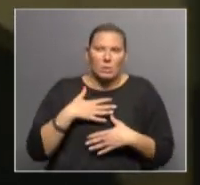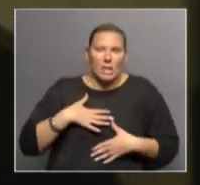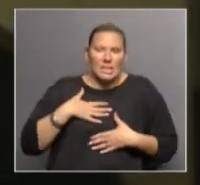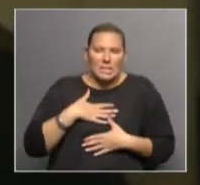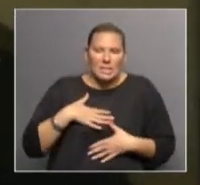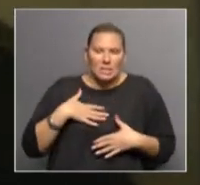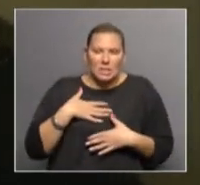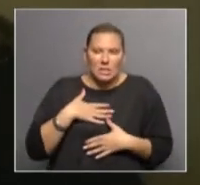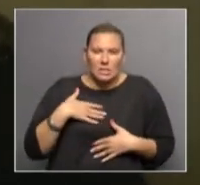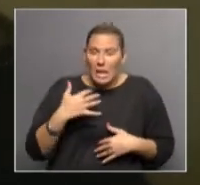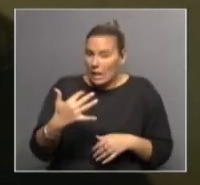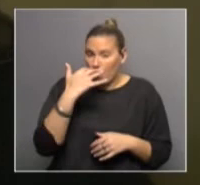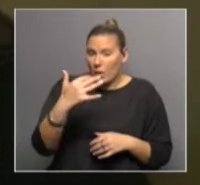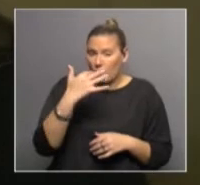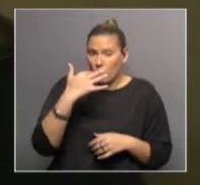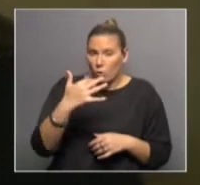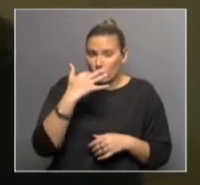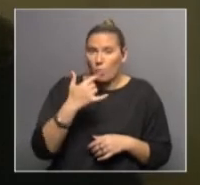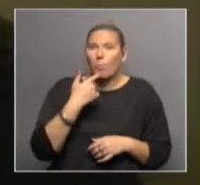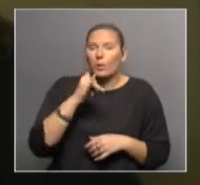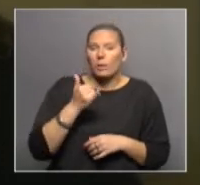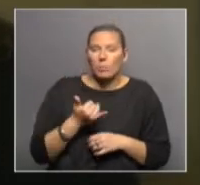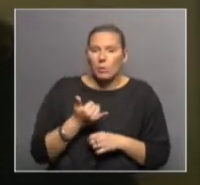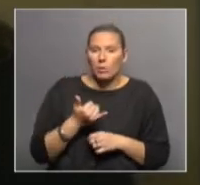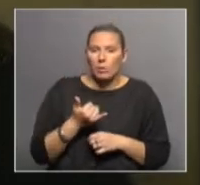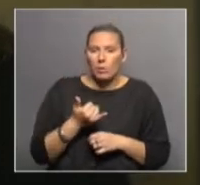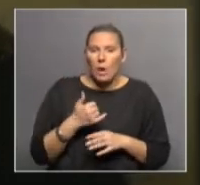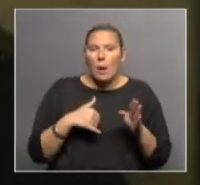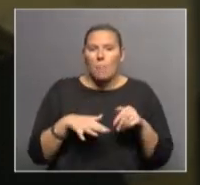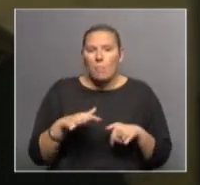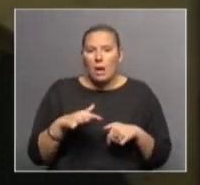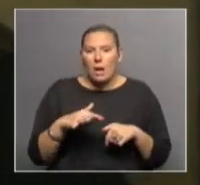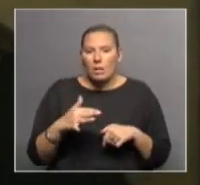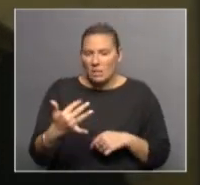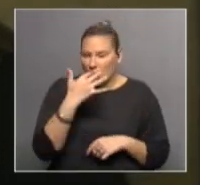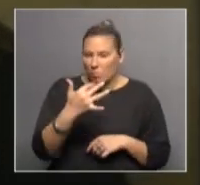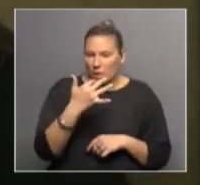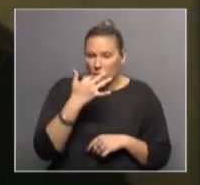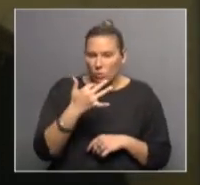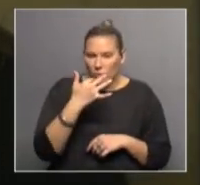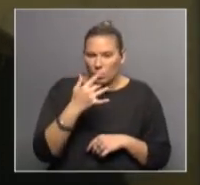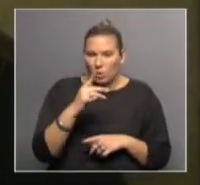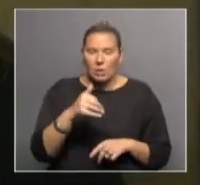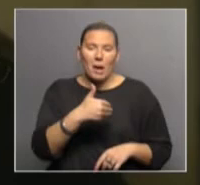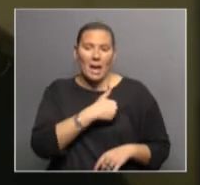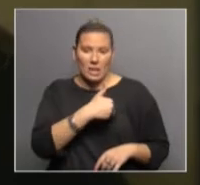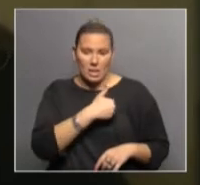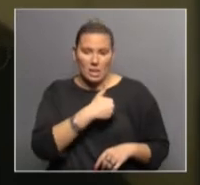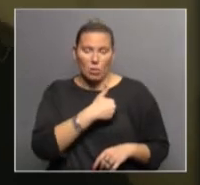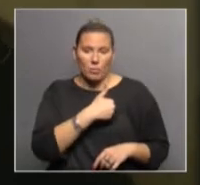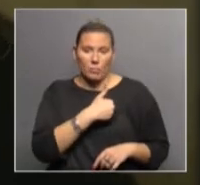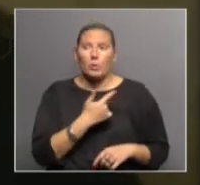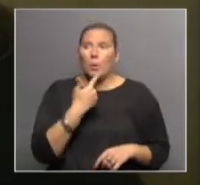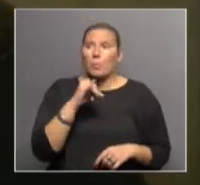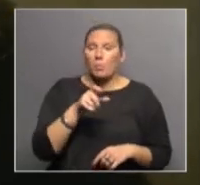síntomas respiratorios, ¿no? Por ejemplo, sobre todo son síntomas de la esfera respiratoria y de la esfera cardiológica.